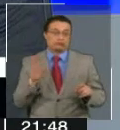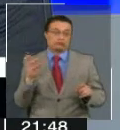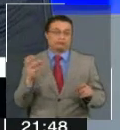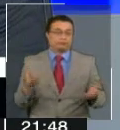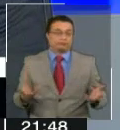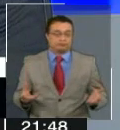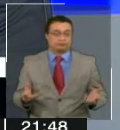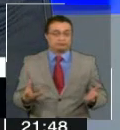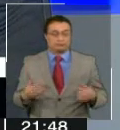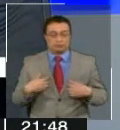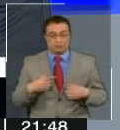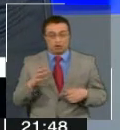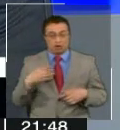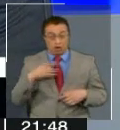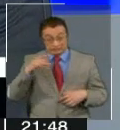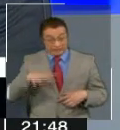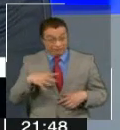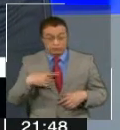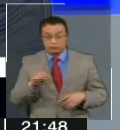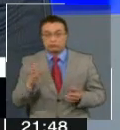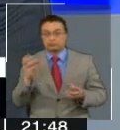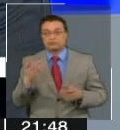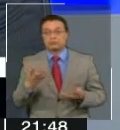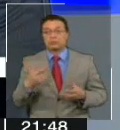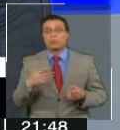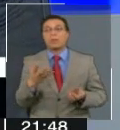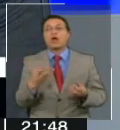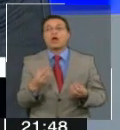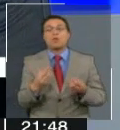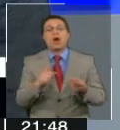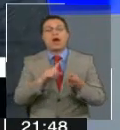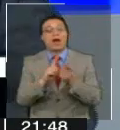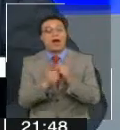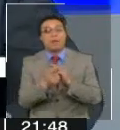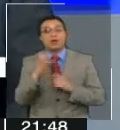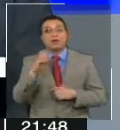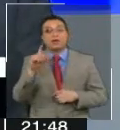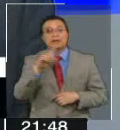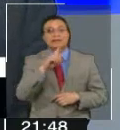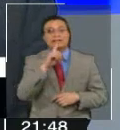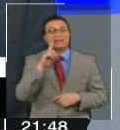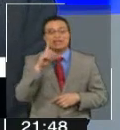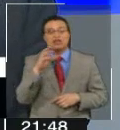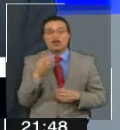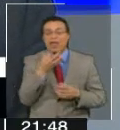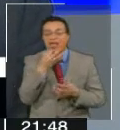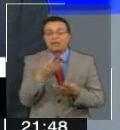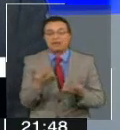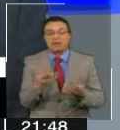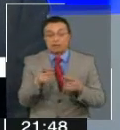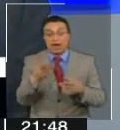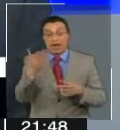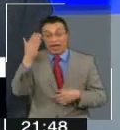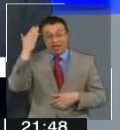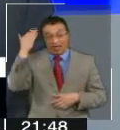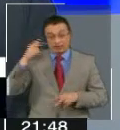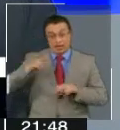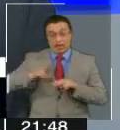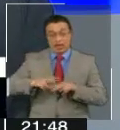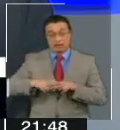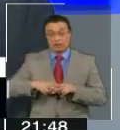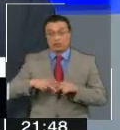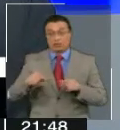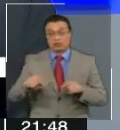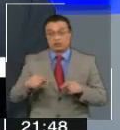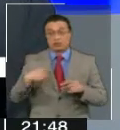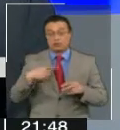Si lo hay, lo desconozco. Yo no tengo noción de eso. ¿Y qué cambio entonces hay de estilo? Porque en la Contraloría antiguamente, aquí ya me voy a